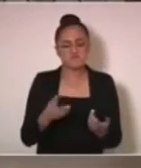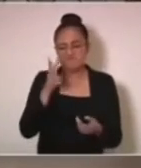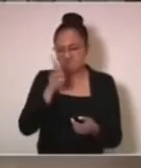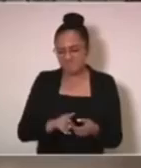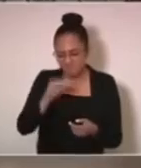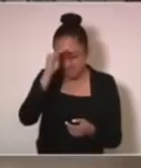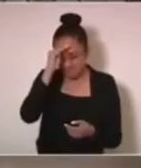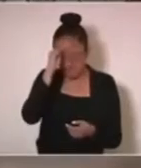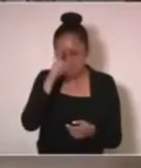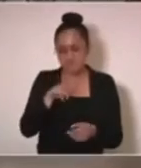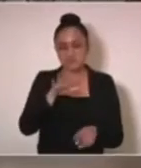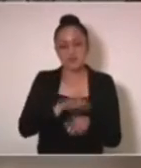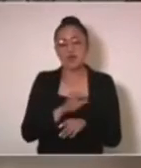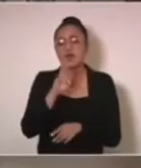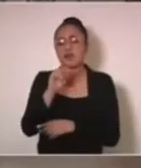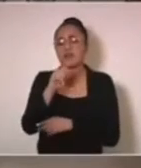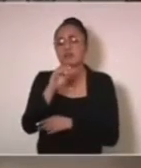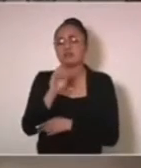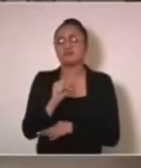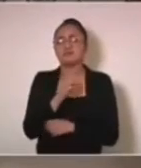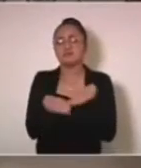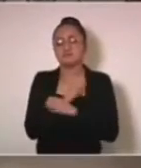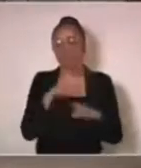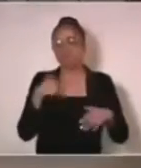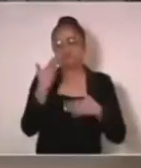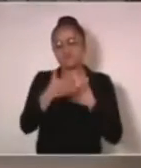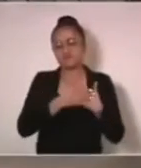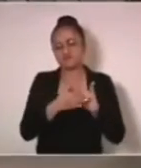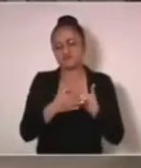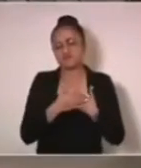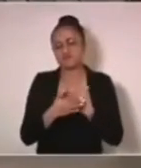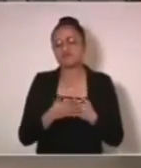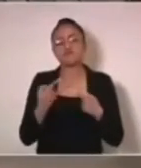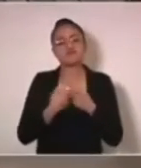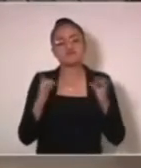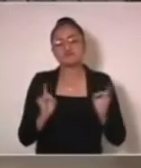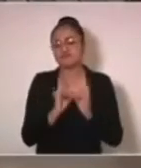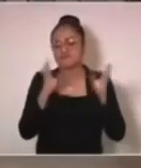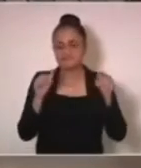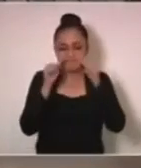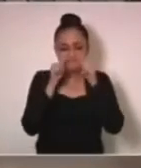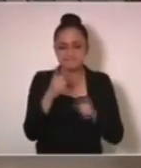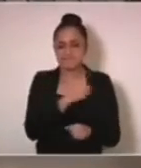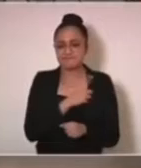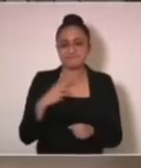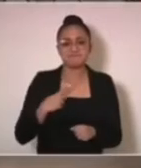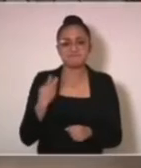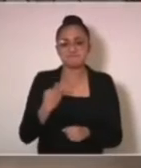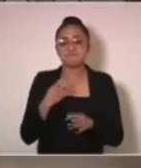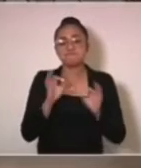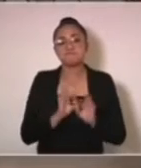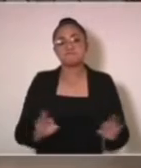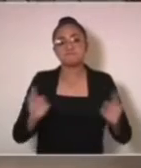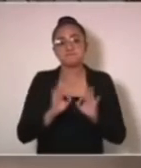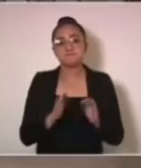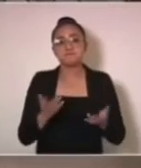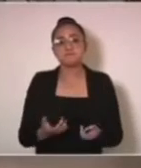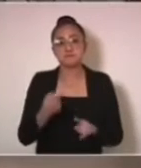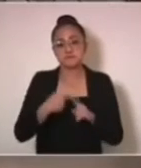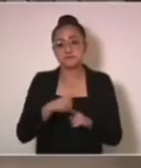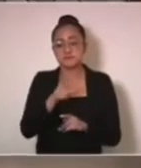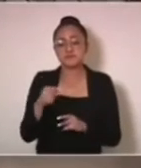existen retos educativos imprescindibles de atender. Y me refiero fundamentalmente a